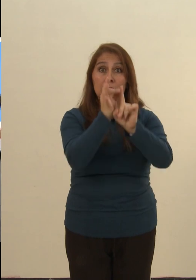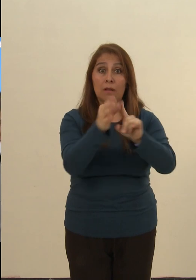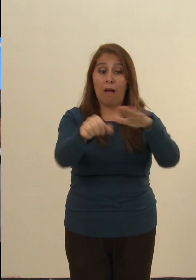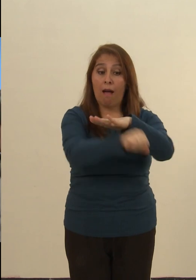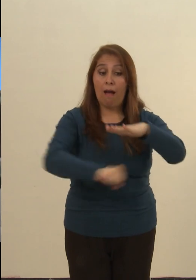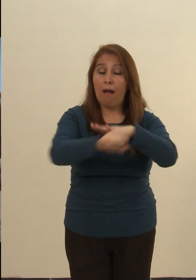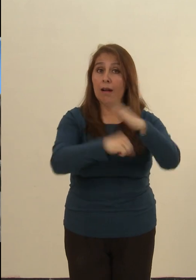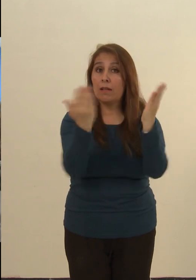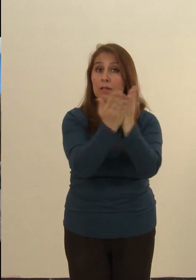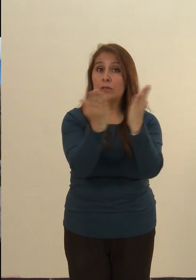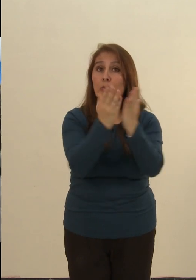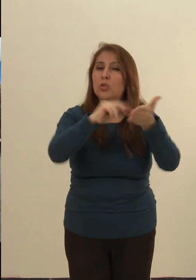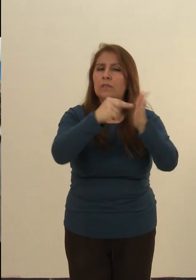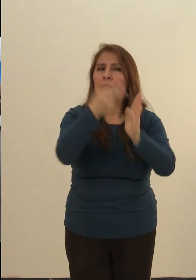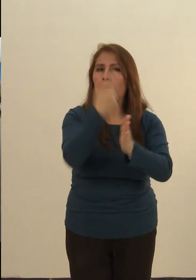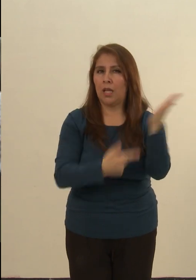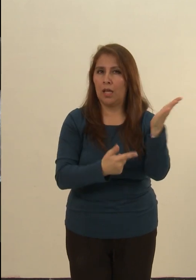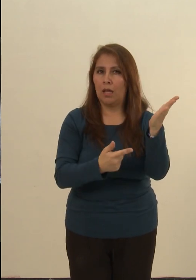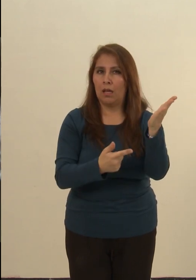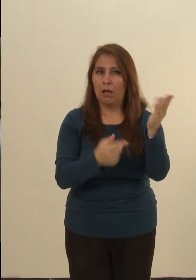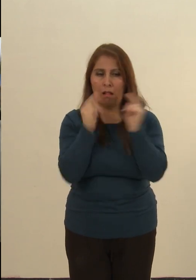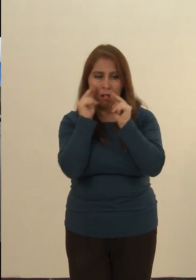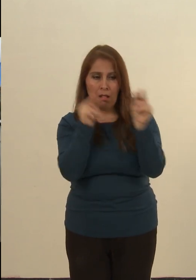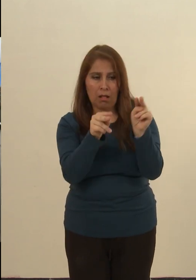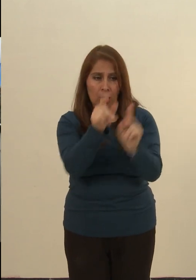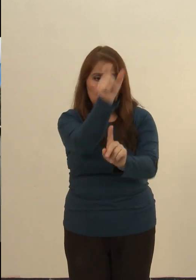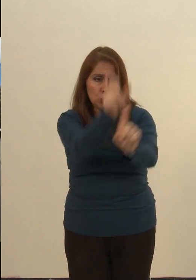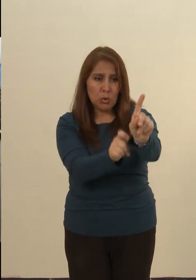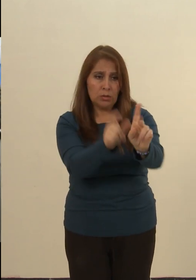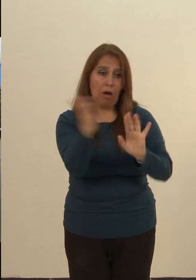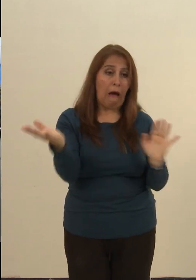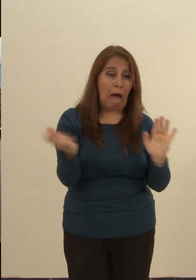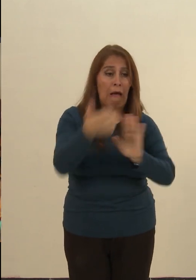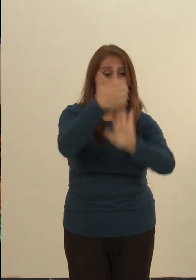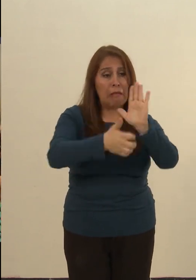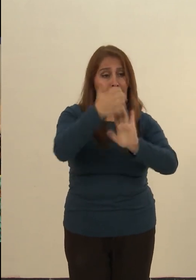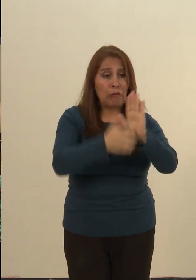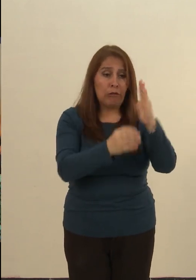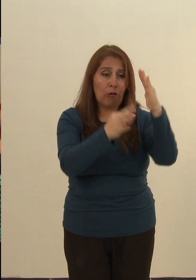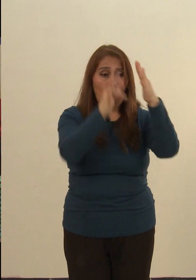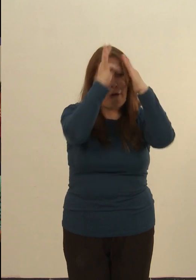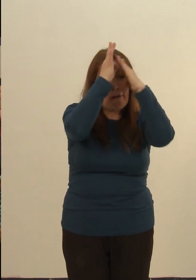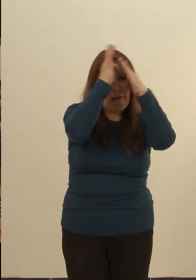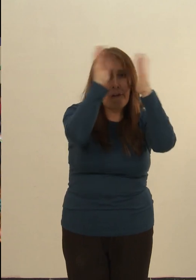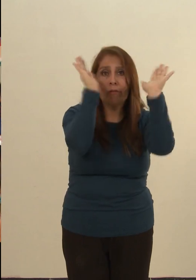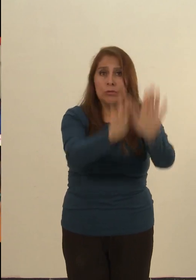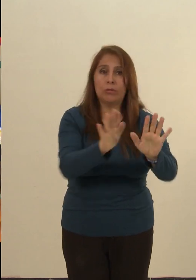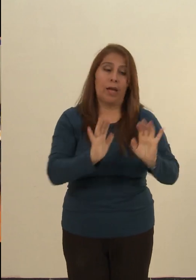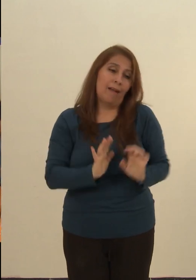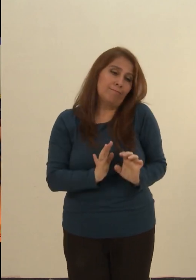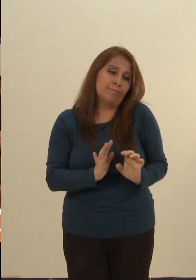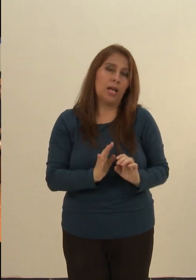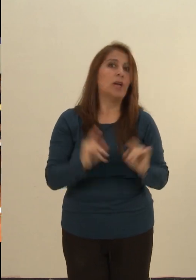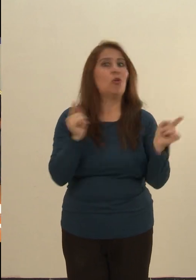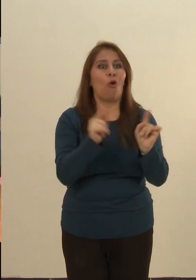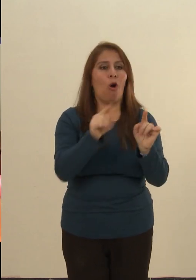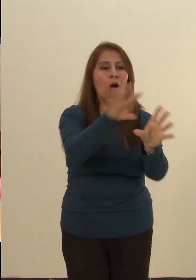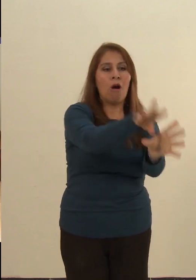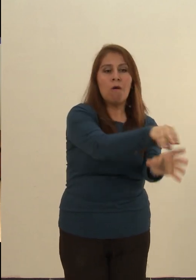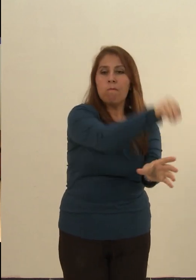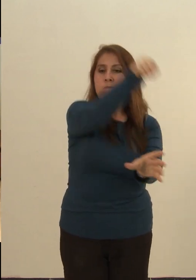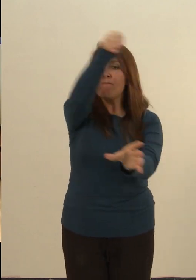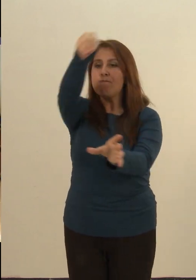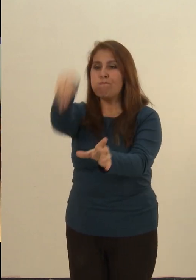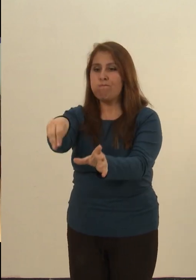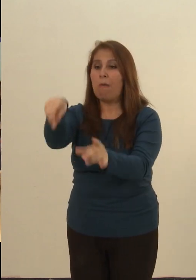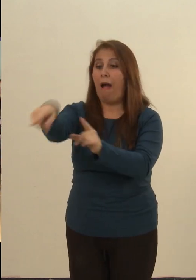campo de estudio implica quitar la mirada sobre un sujeto que tiene un diagnóstico biológico clínico para pasar a